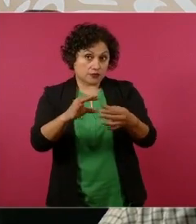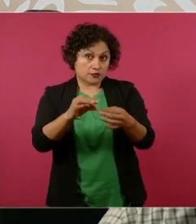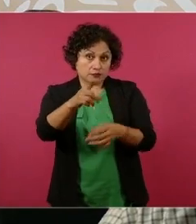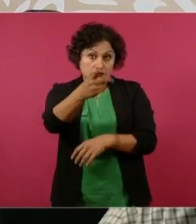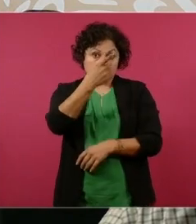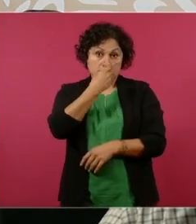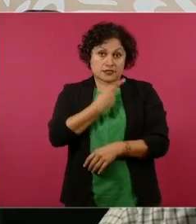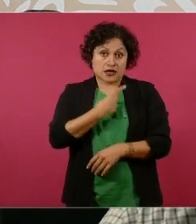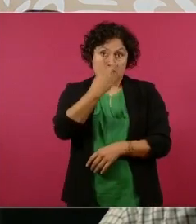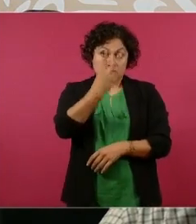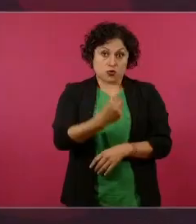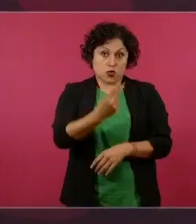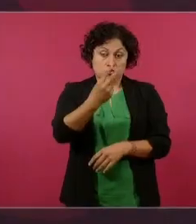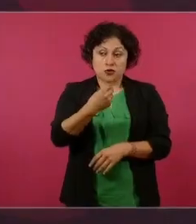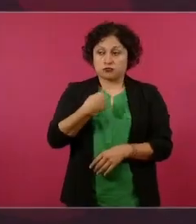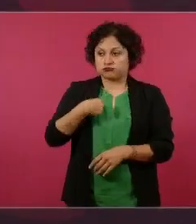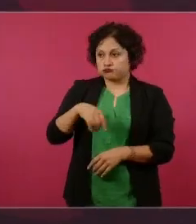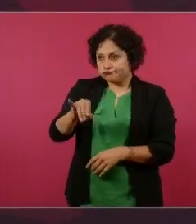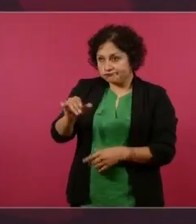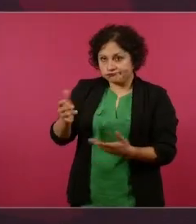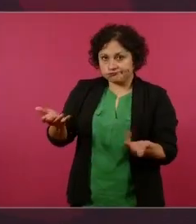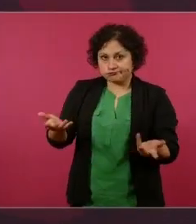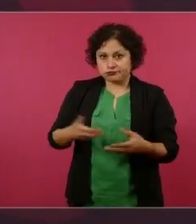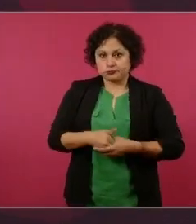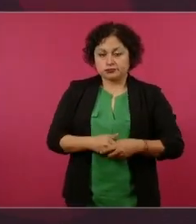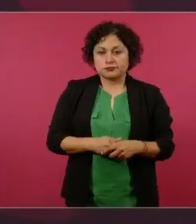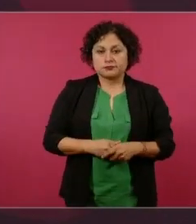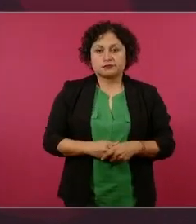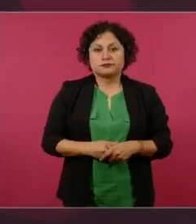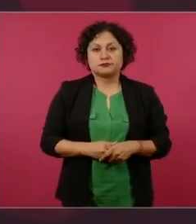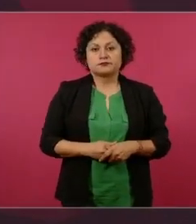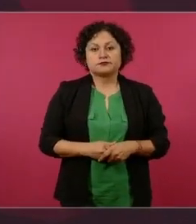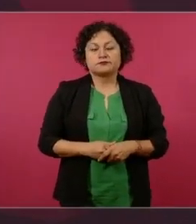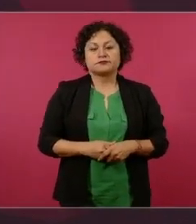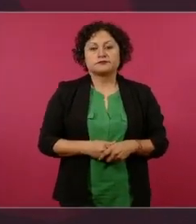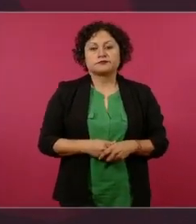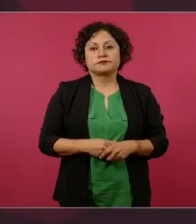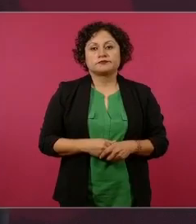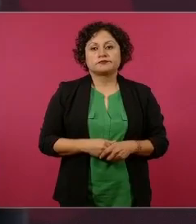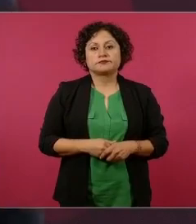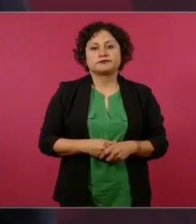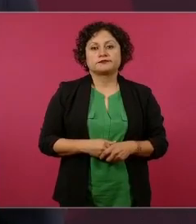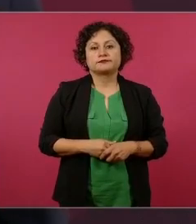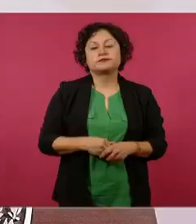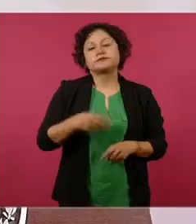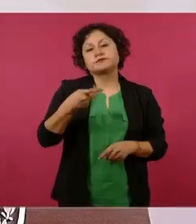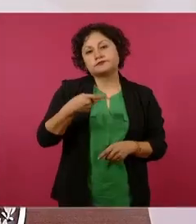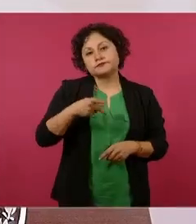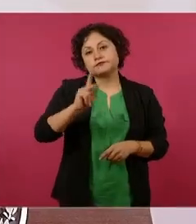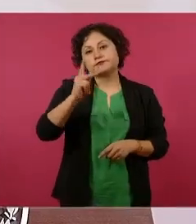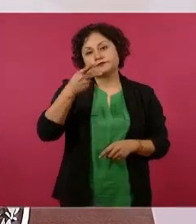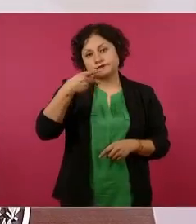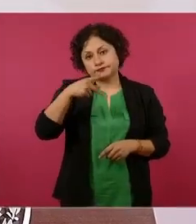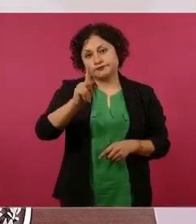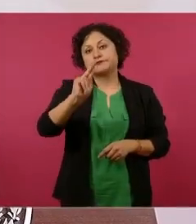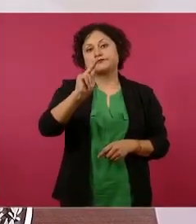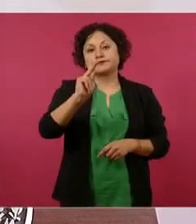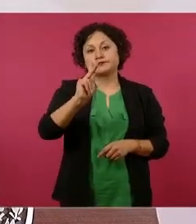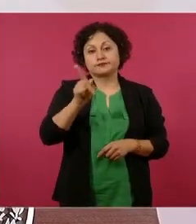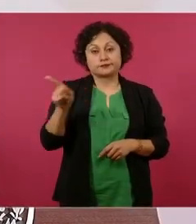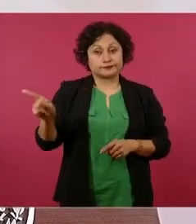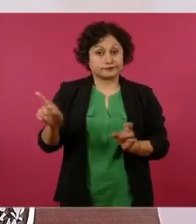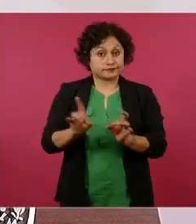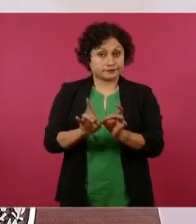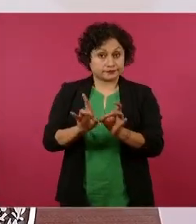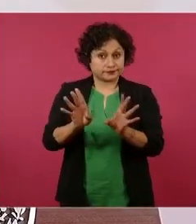que no. Sí, y pero por circunstancias muy especiales que